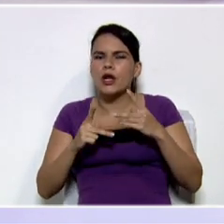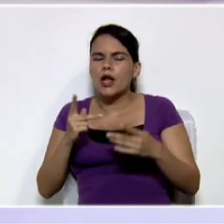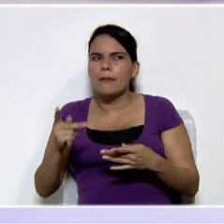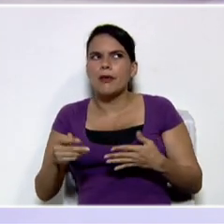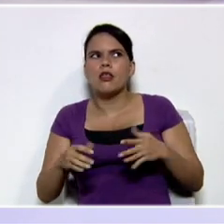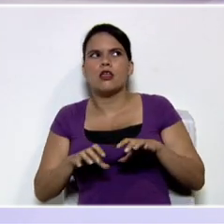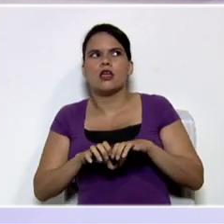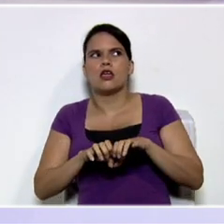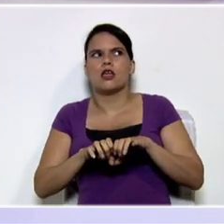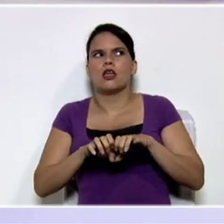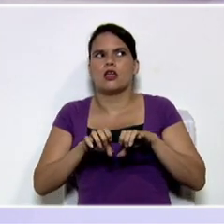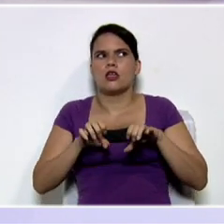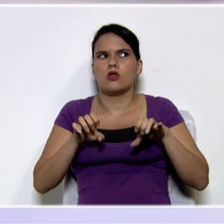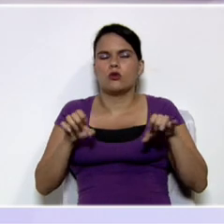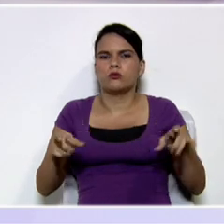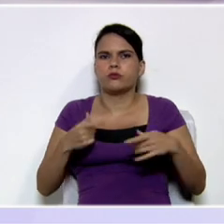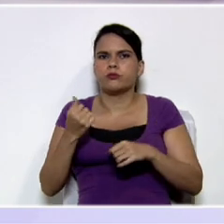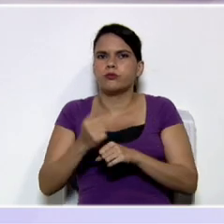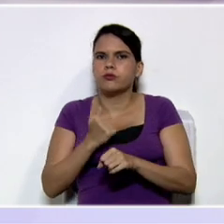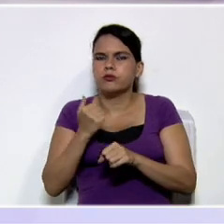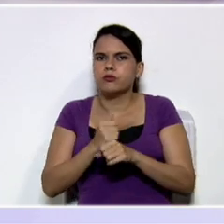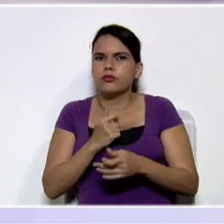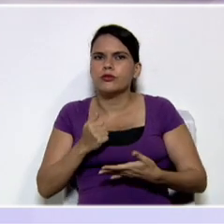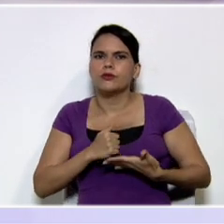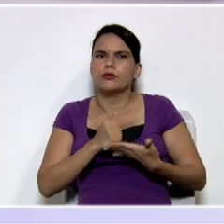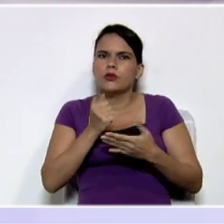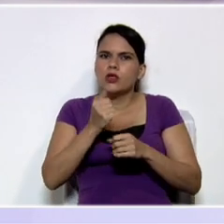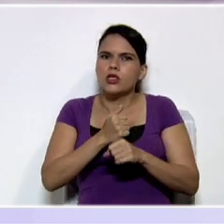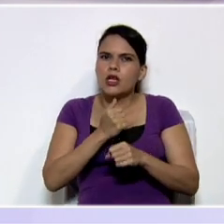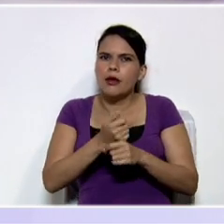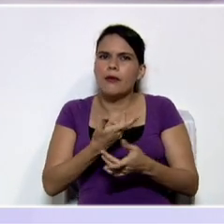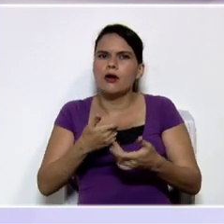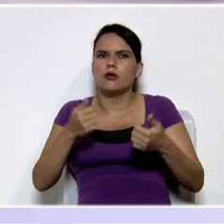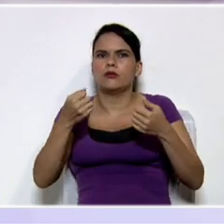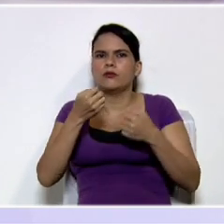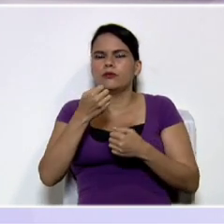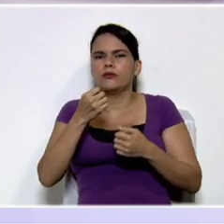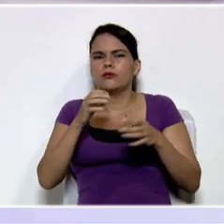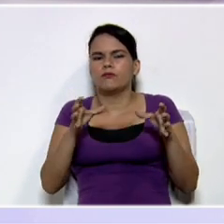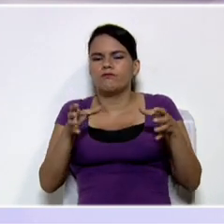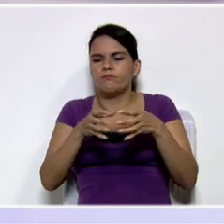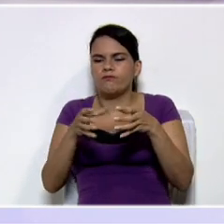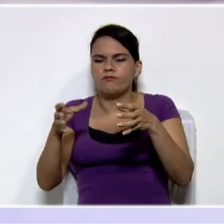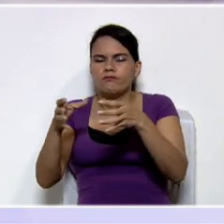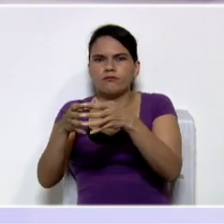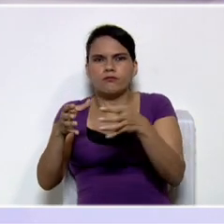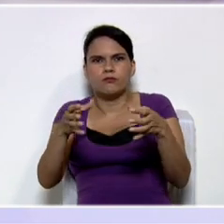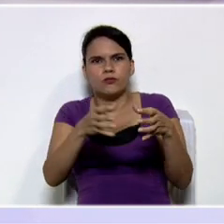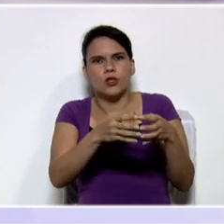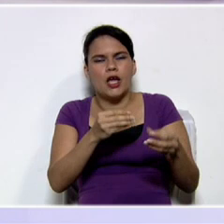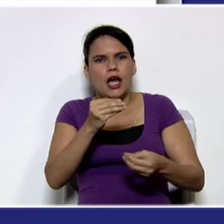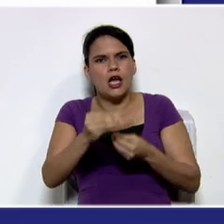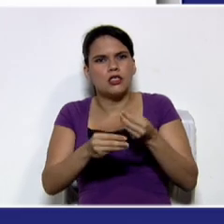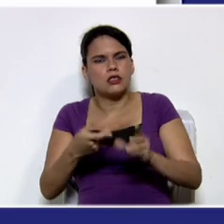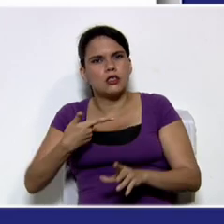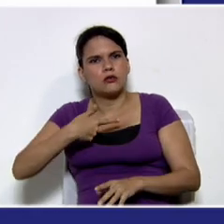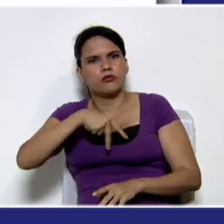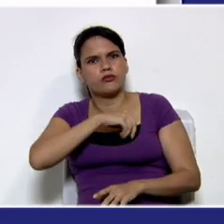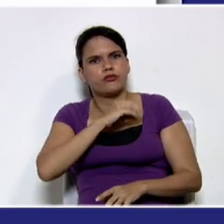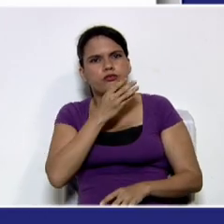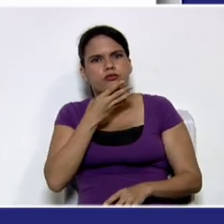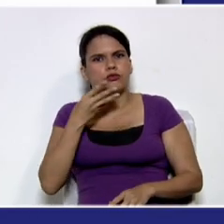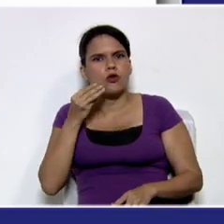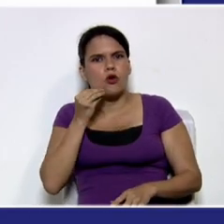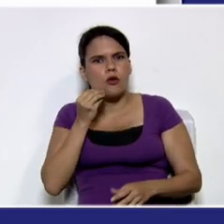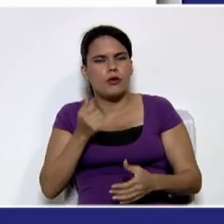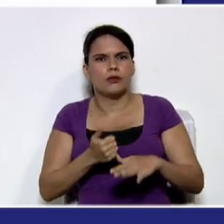con el aporte, el trabajo articulado y armónico de un equipo interdisciplinario. Logramos que nuestros jóvenes y